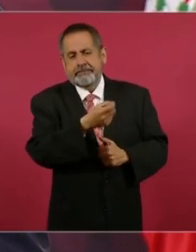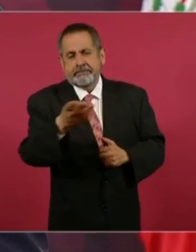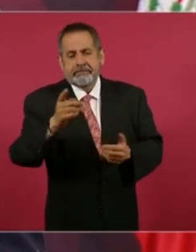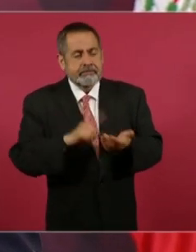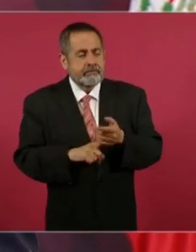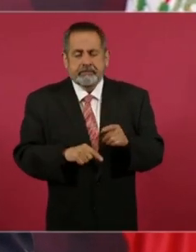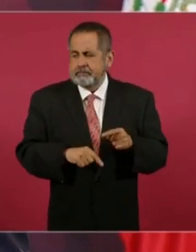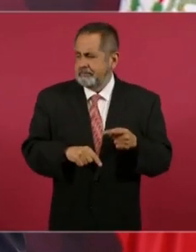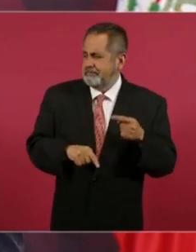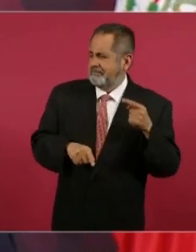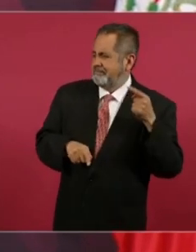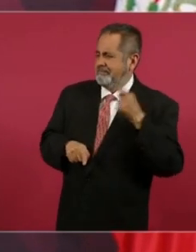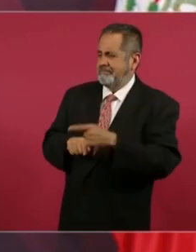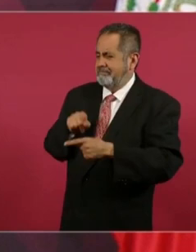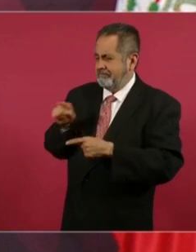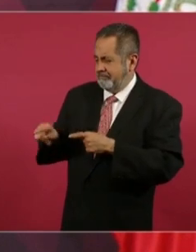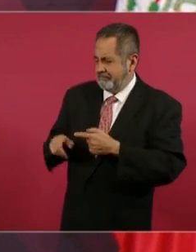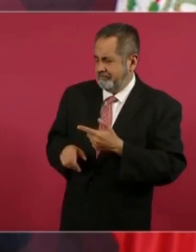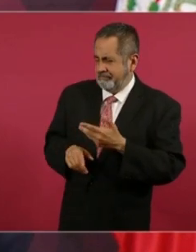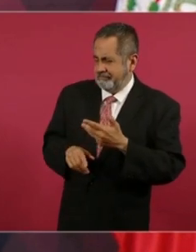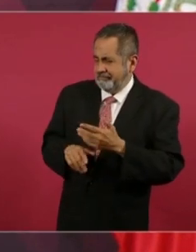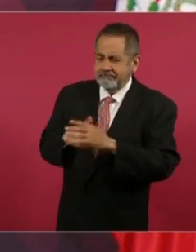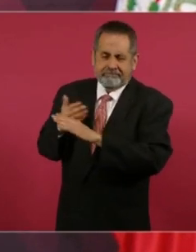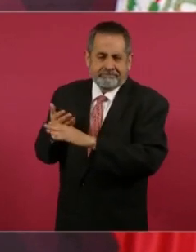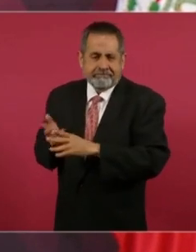aspirantes para ver si